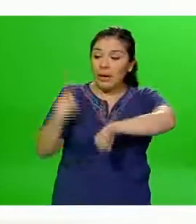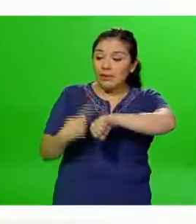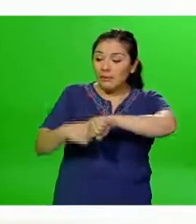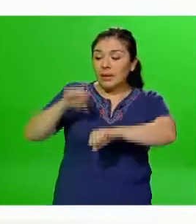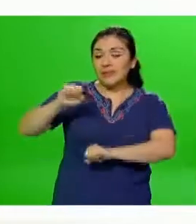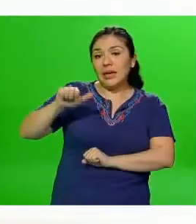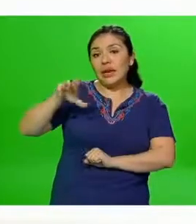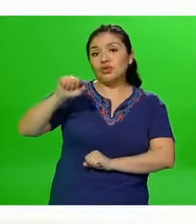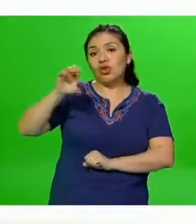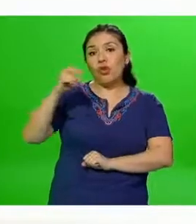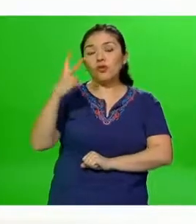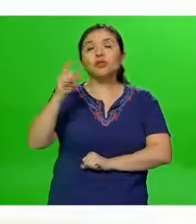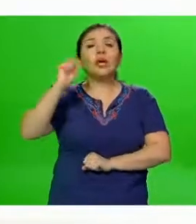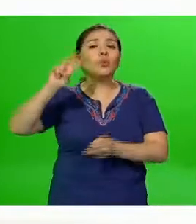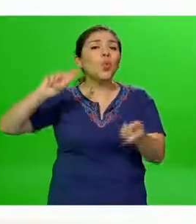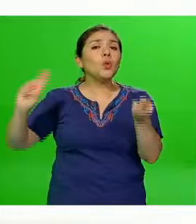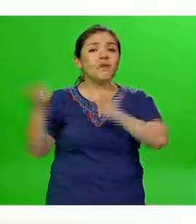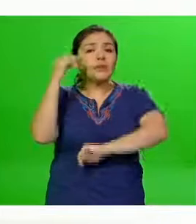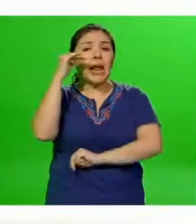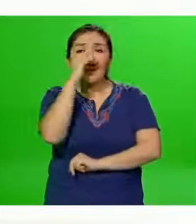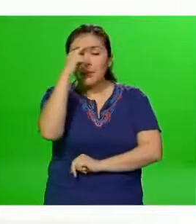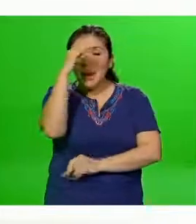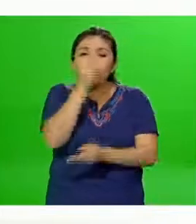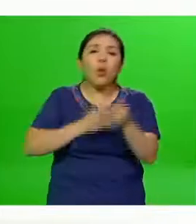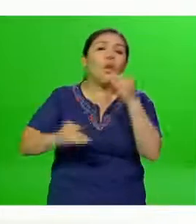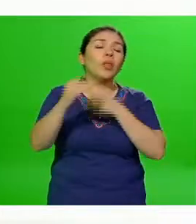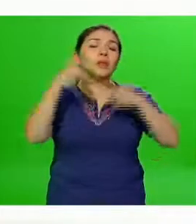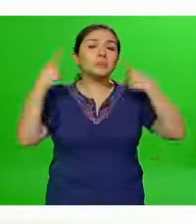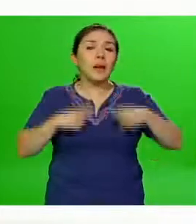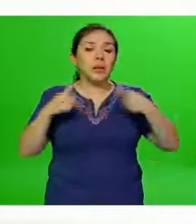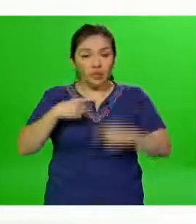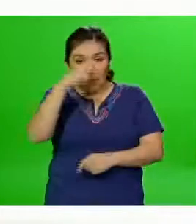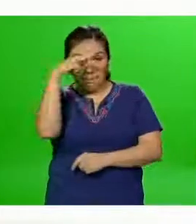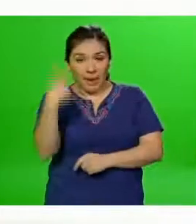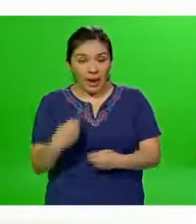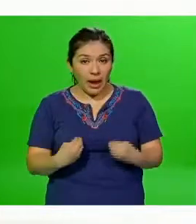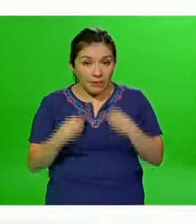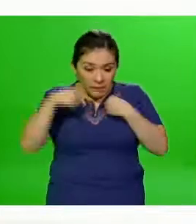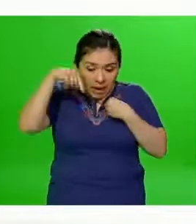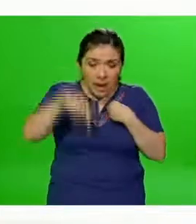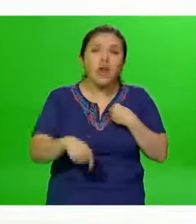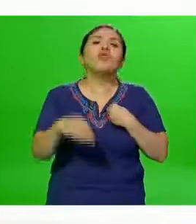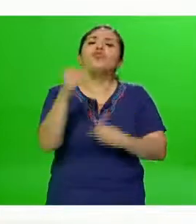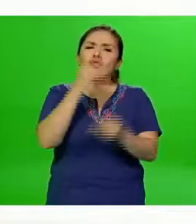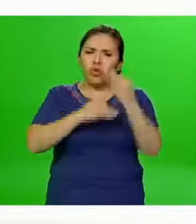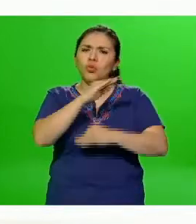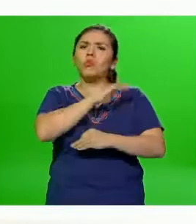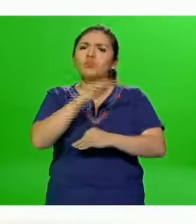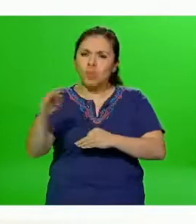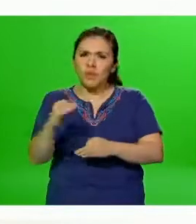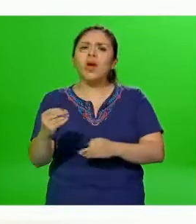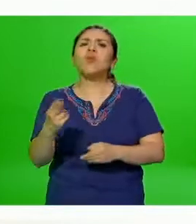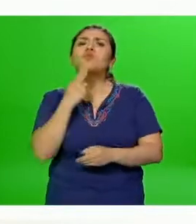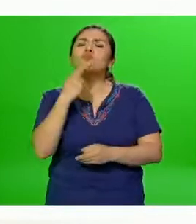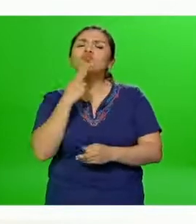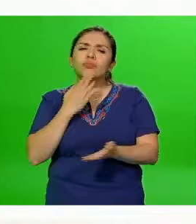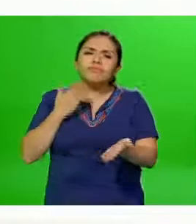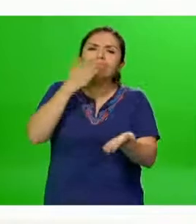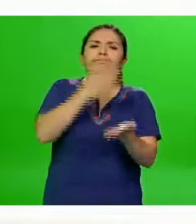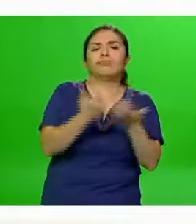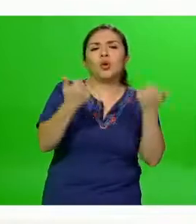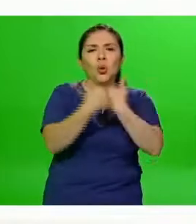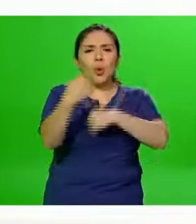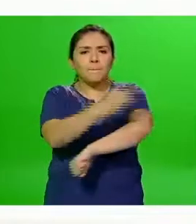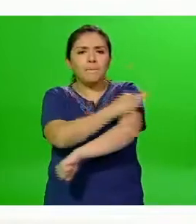es universal y es gratuita para toda la población mexicana, y todos tendremos acceso a la vacuna en función,